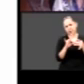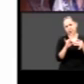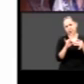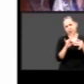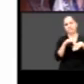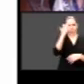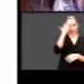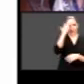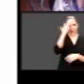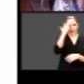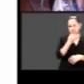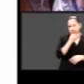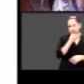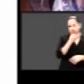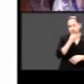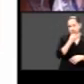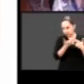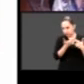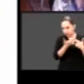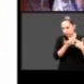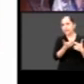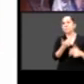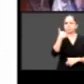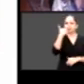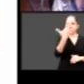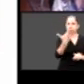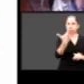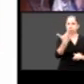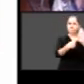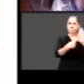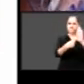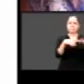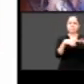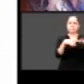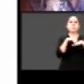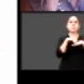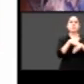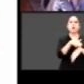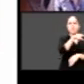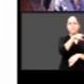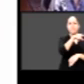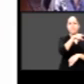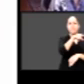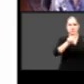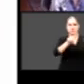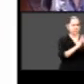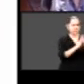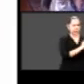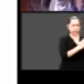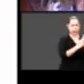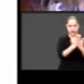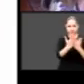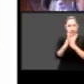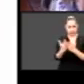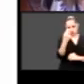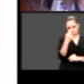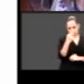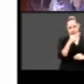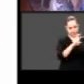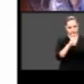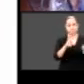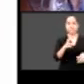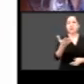justo para hablar de estas cosas pensamos el año pasado que no había